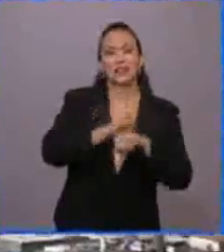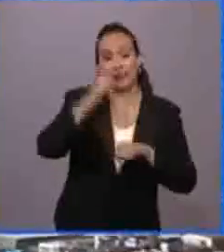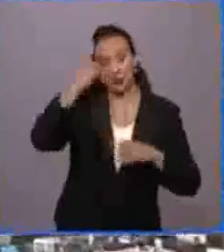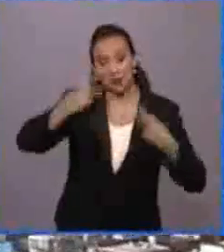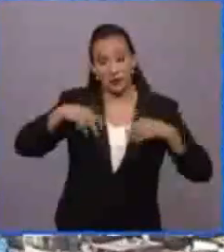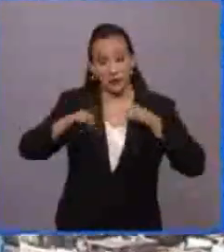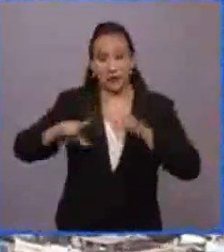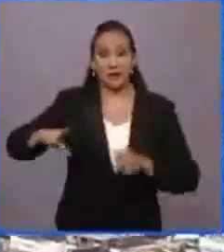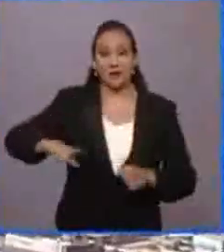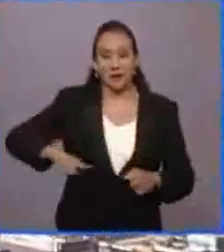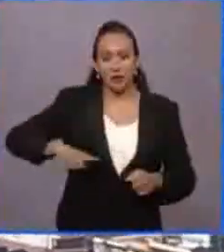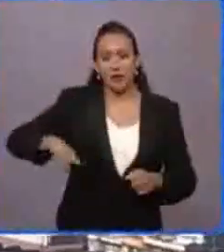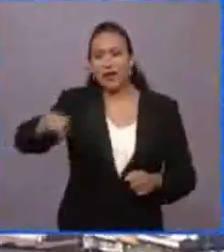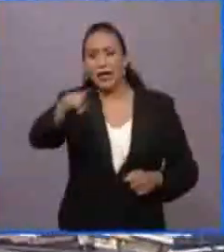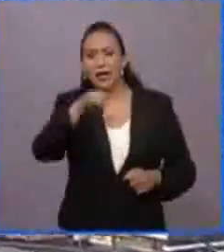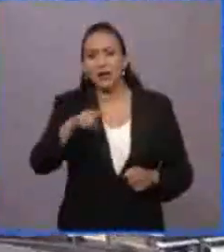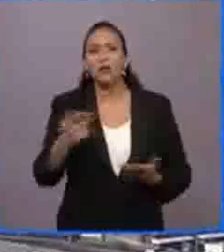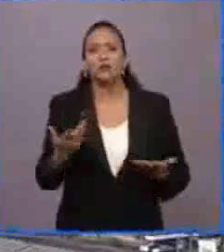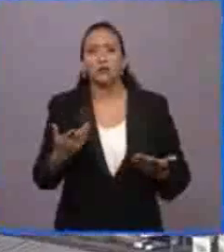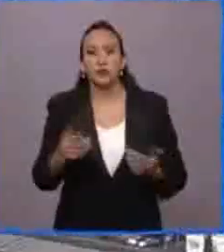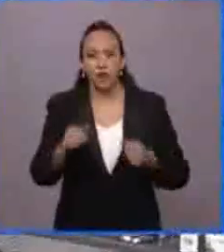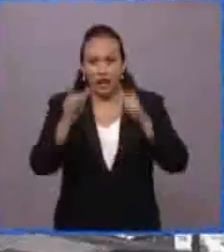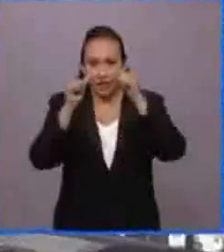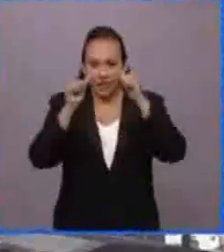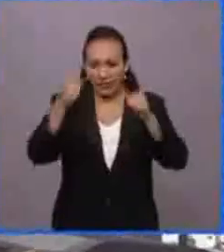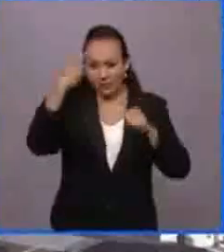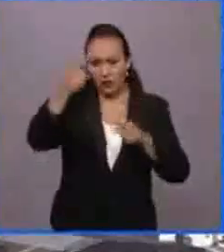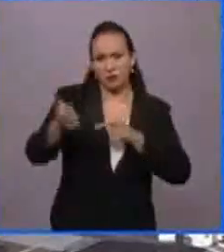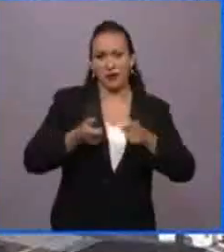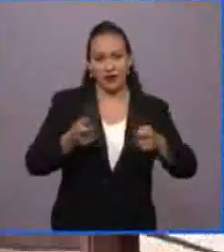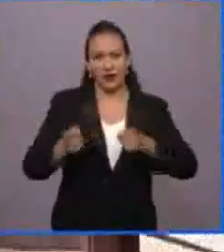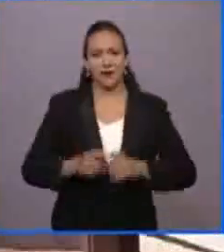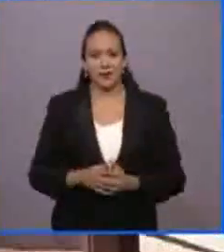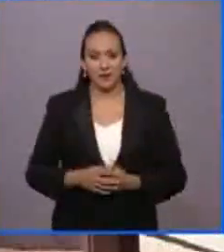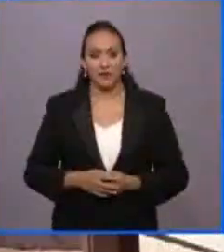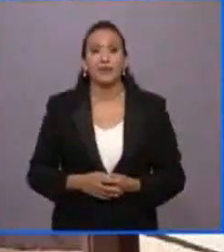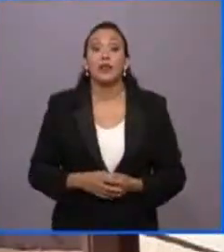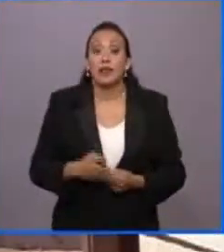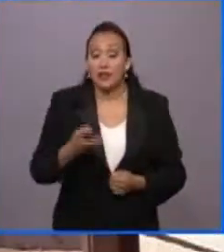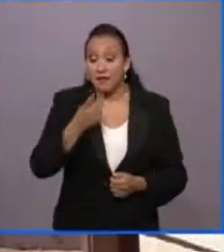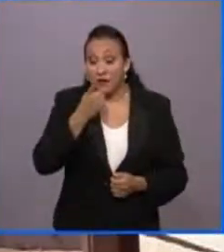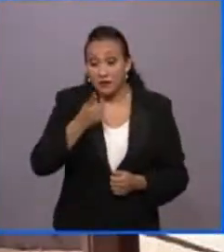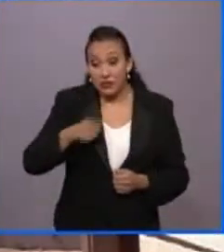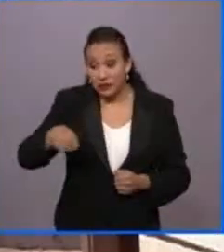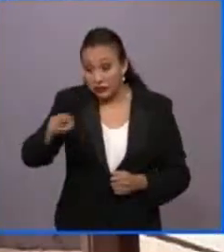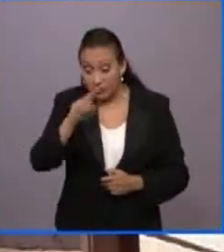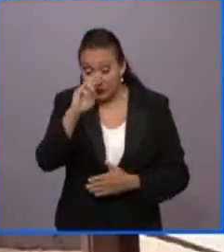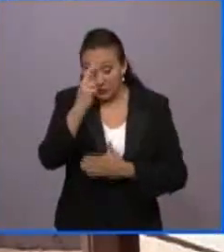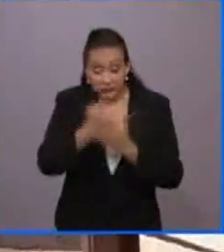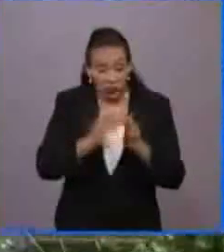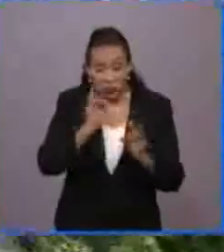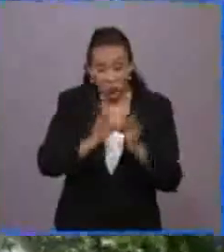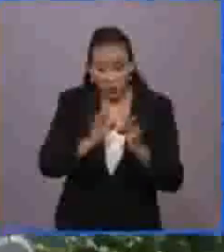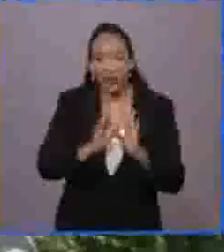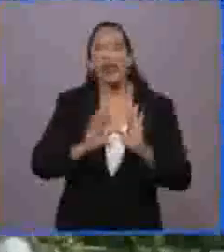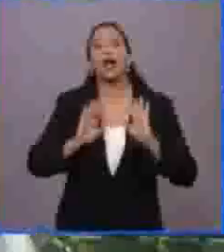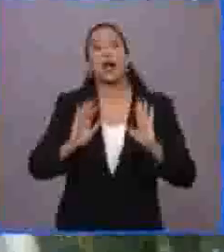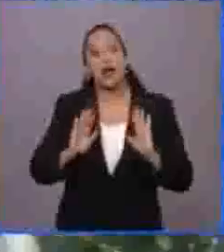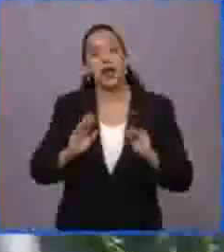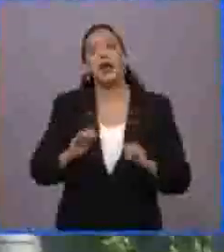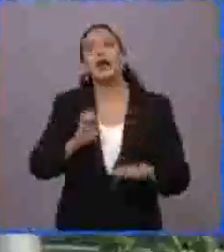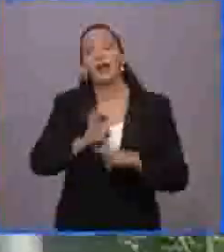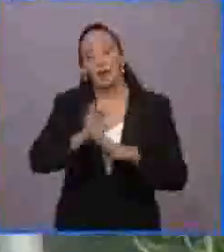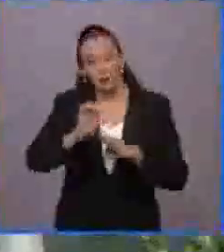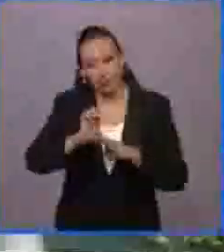servidoras públicas atendieran los requerimientos del órgano interno de control. Además, disponía de que en caso de incumplimiento se procedería a fincar